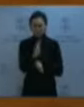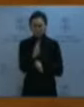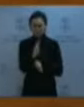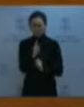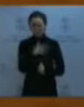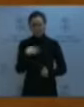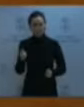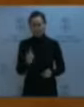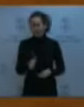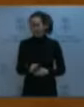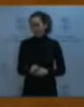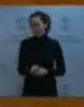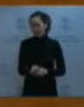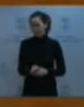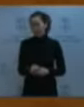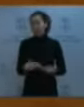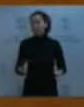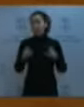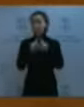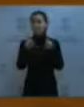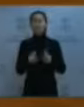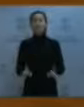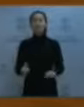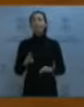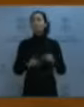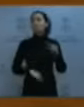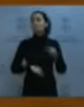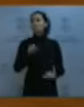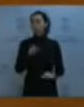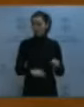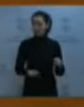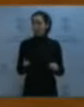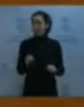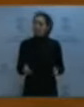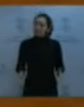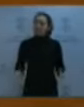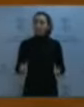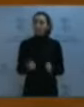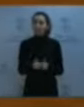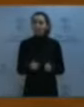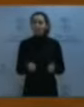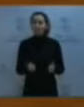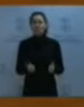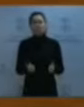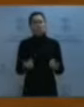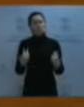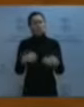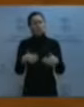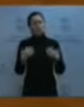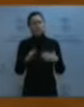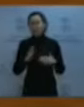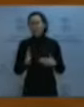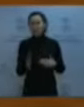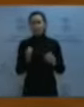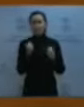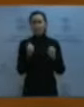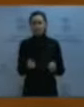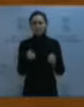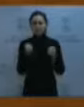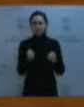voluntad de invertir. Y las empresas, no solo las de la construcción, sino las empresas auxiliares, se resienten de una